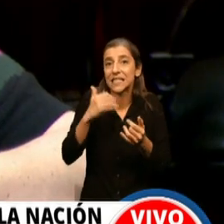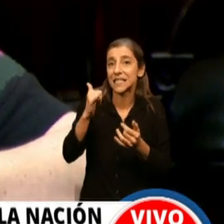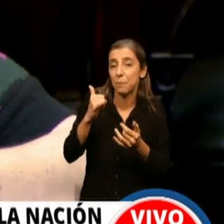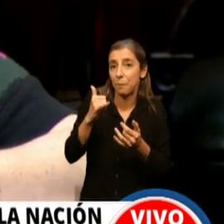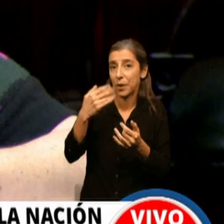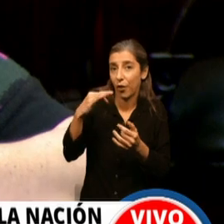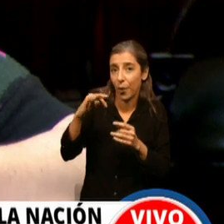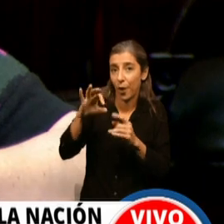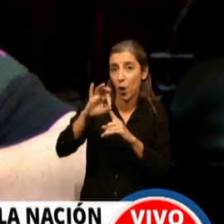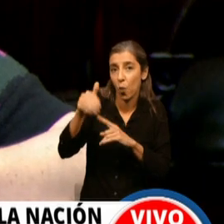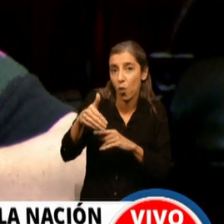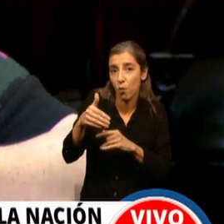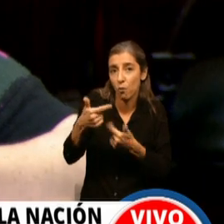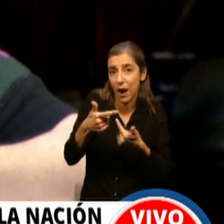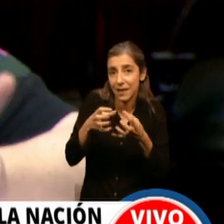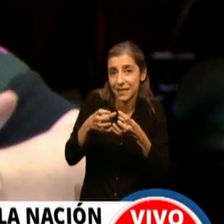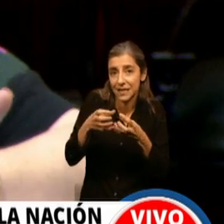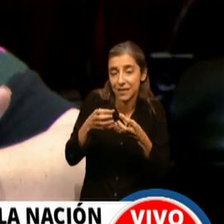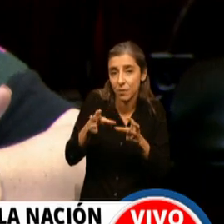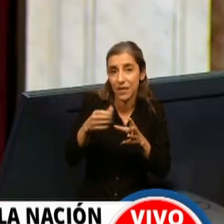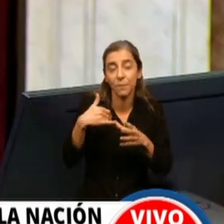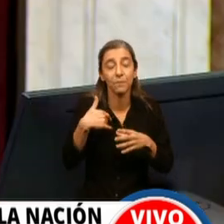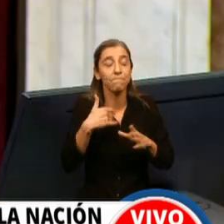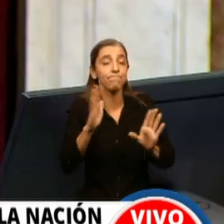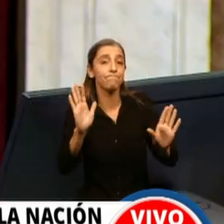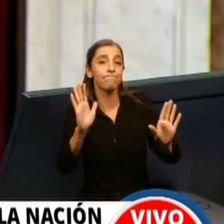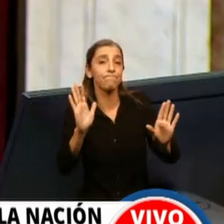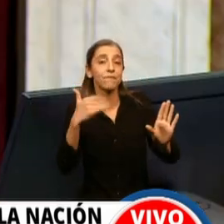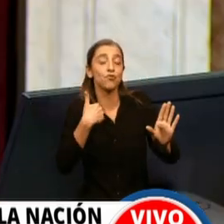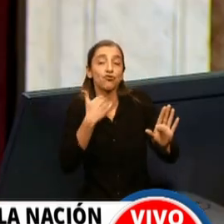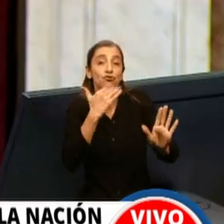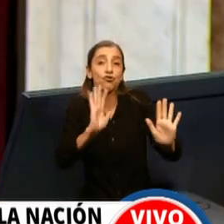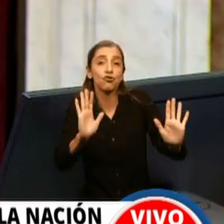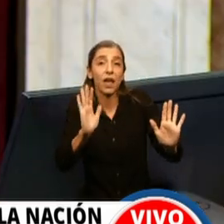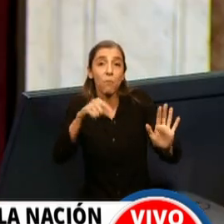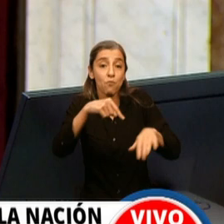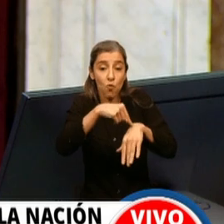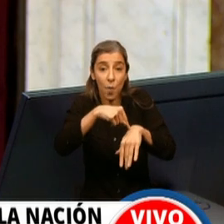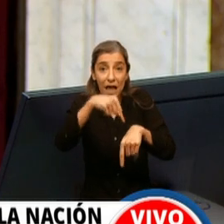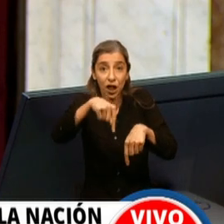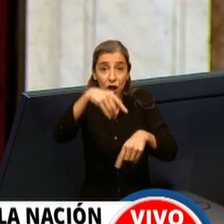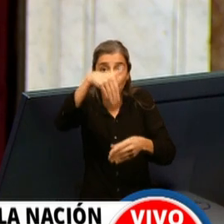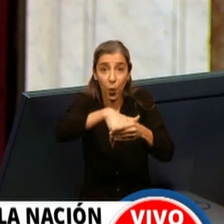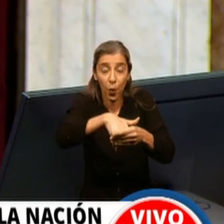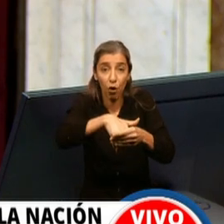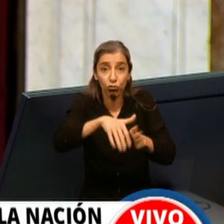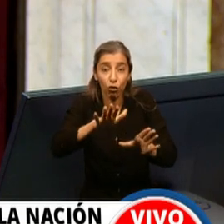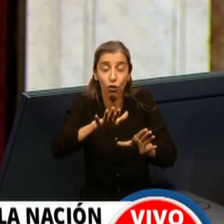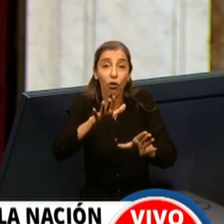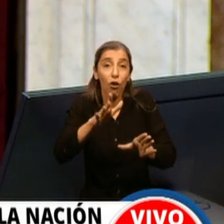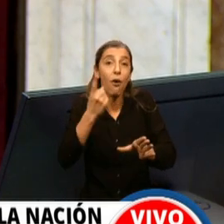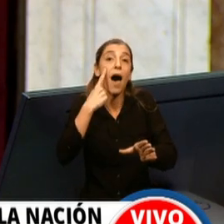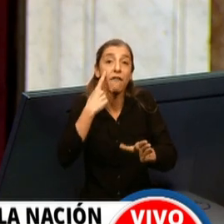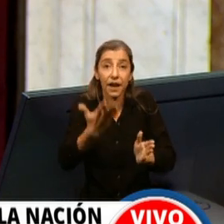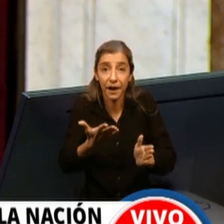para que la sesión esté funcionando no tengo claro si equipo para manejar o no es en el momento de la votación no es bueno